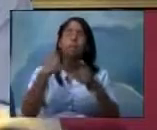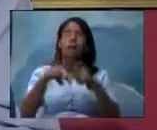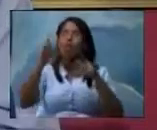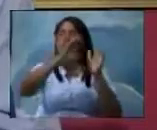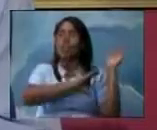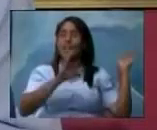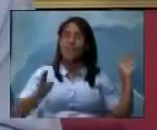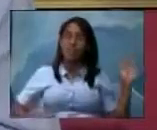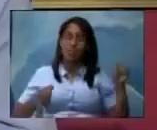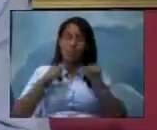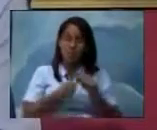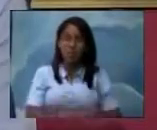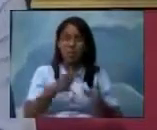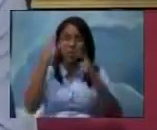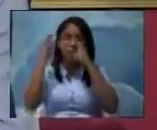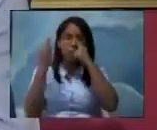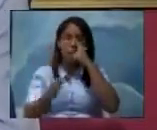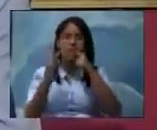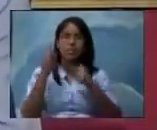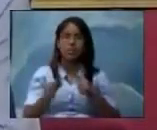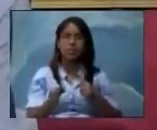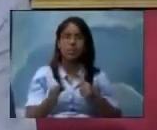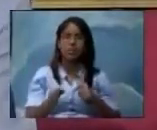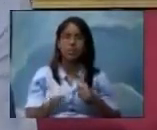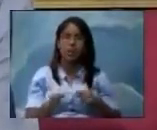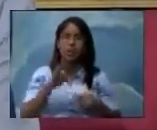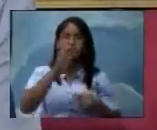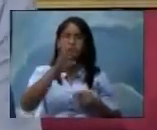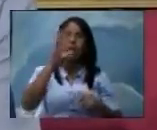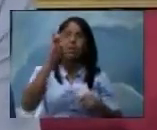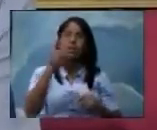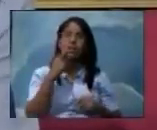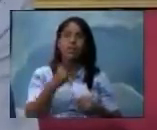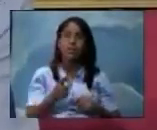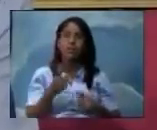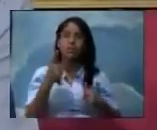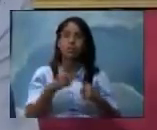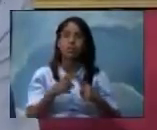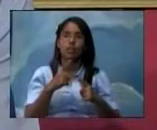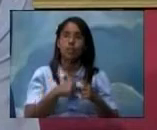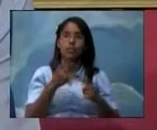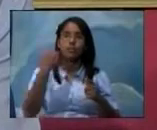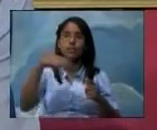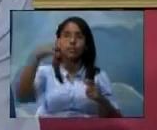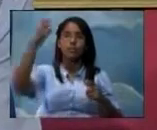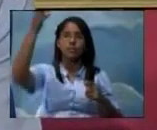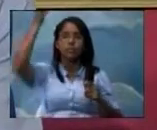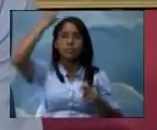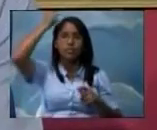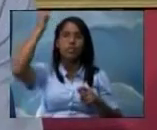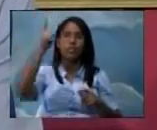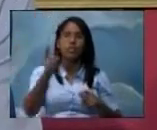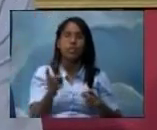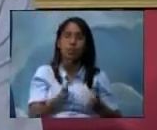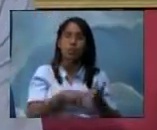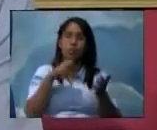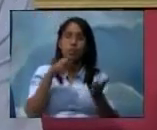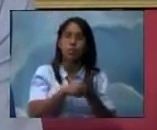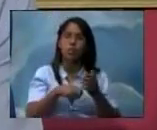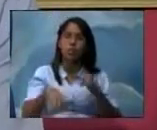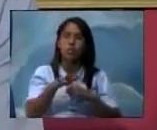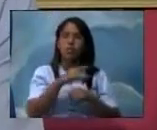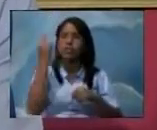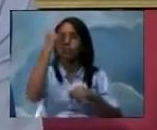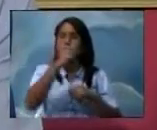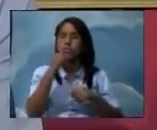Cristo permanece para siempre. El 46 dice, entonces el rey Nabucodonosor se postró sobre